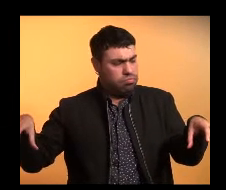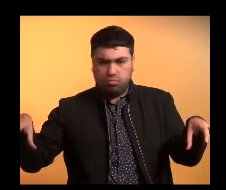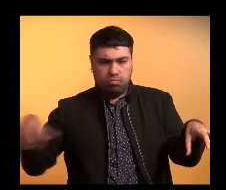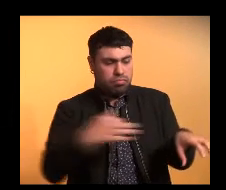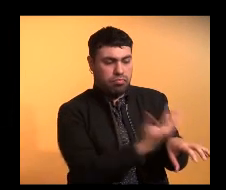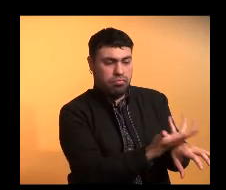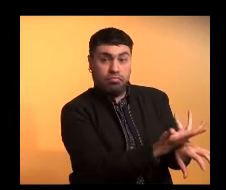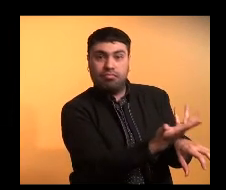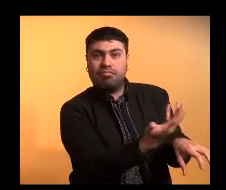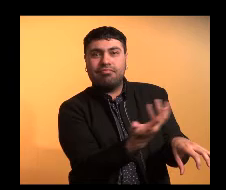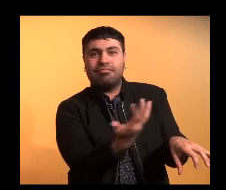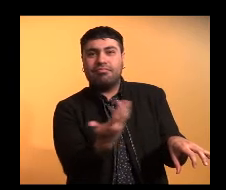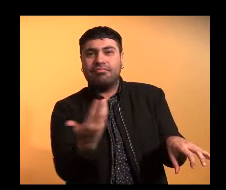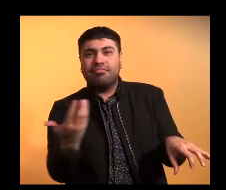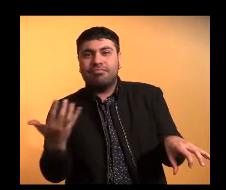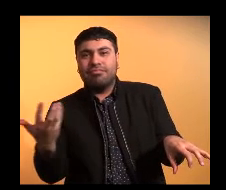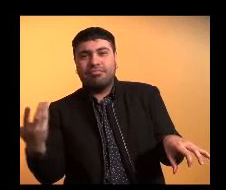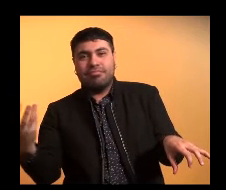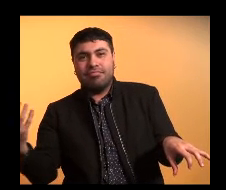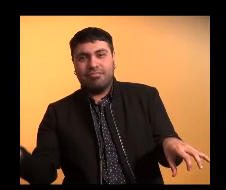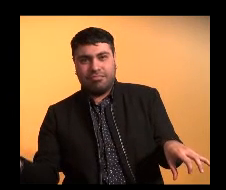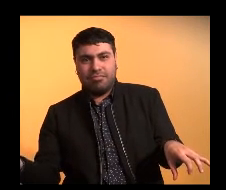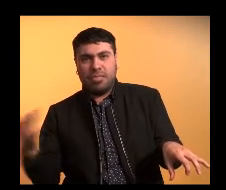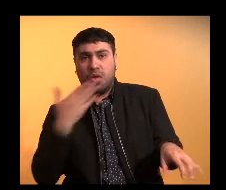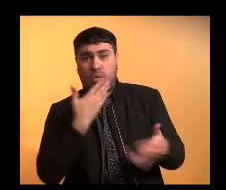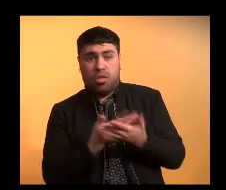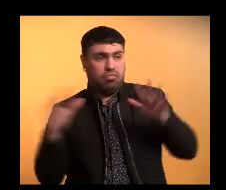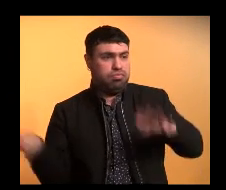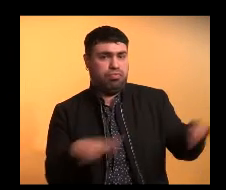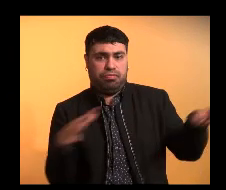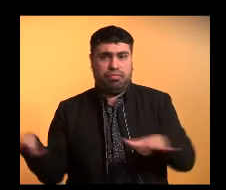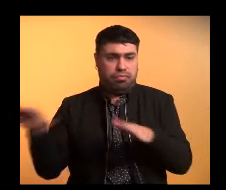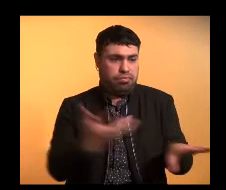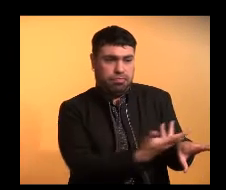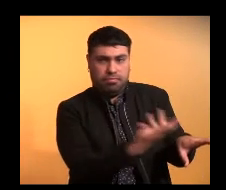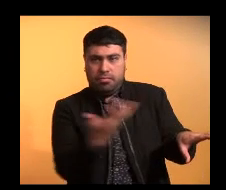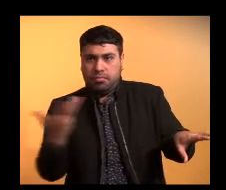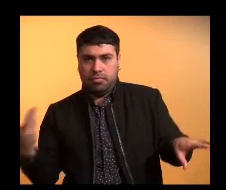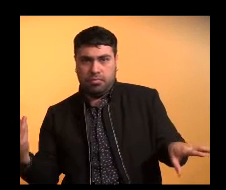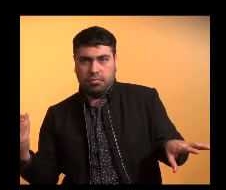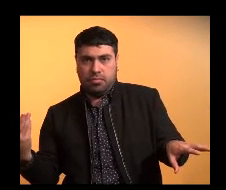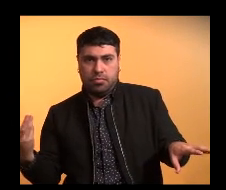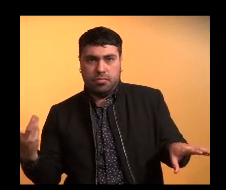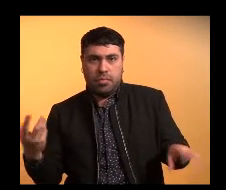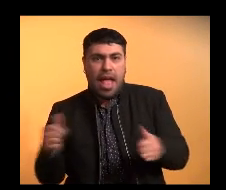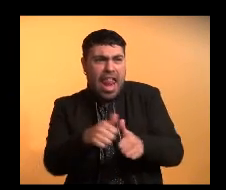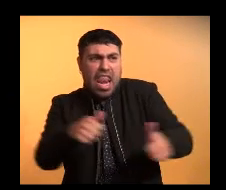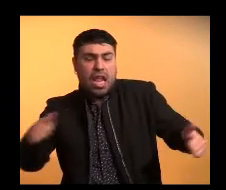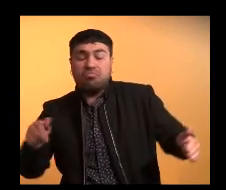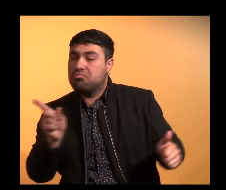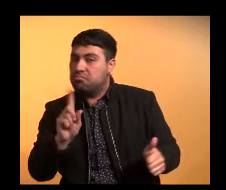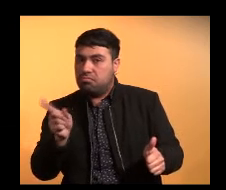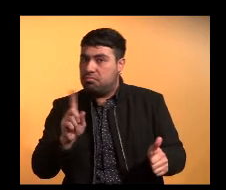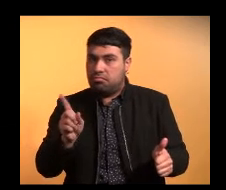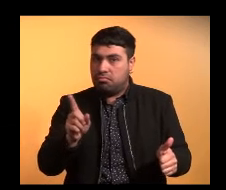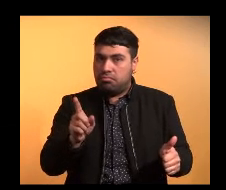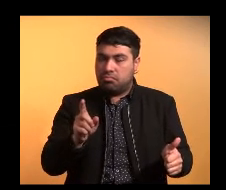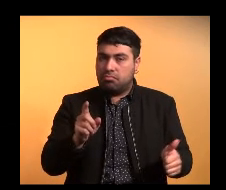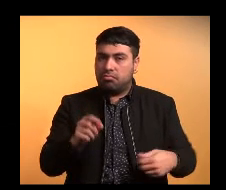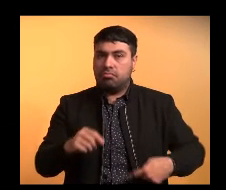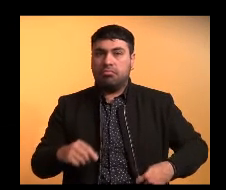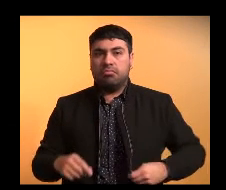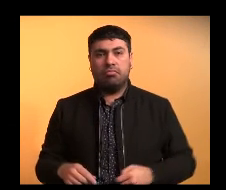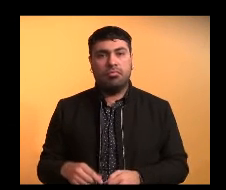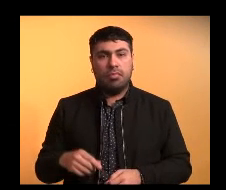estructuras reproductivas no se pueden desplazar muchos metros. Entonces, esta es una forma de desplazamiento. Esta